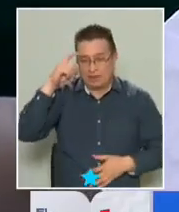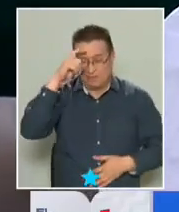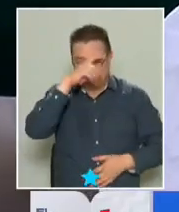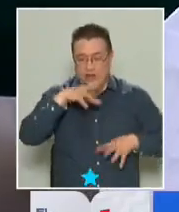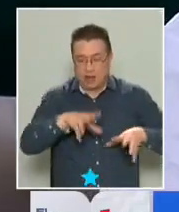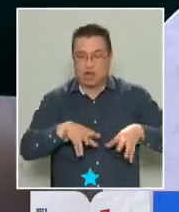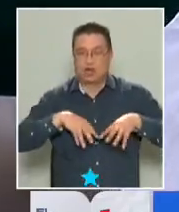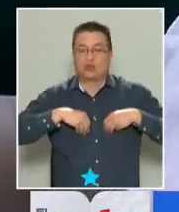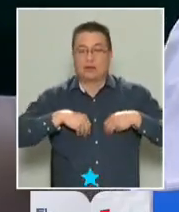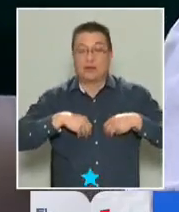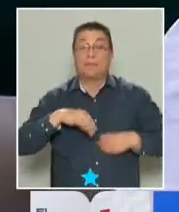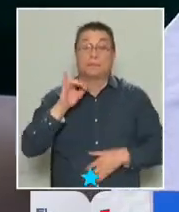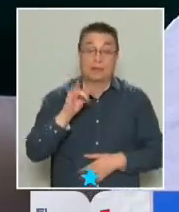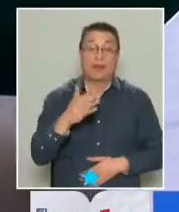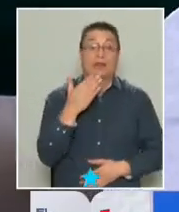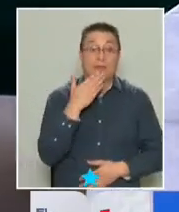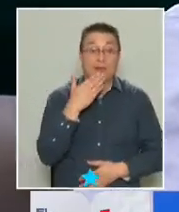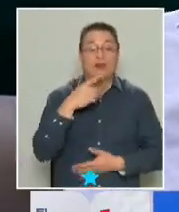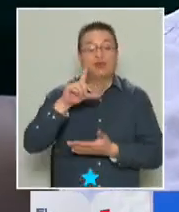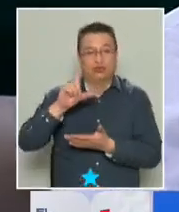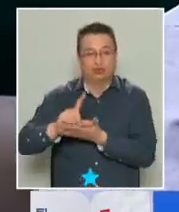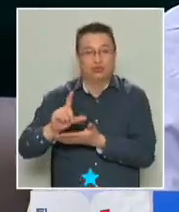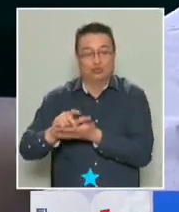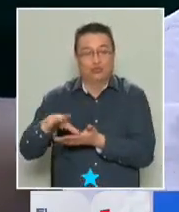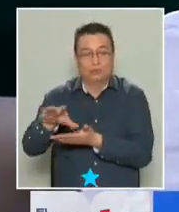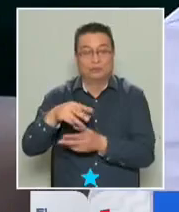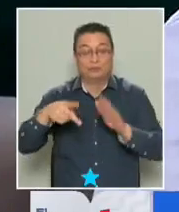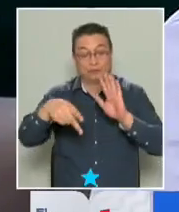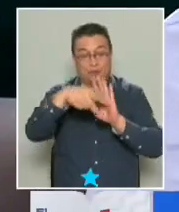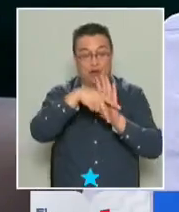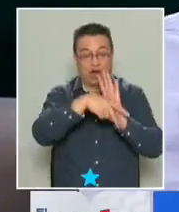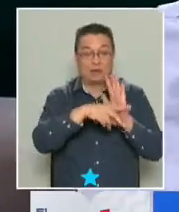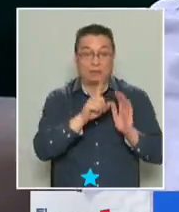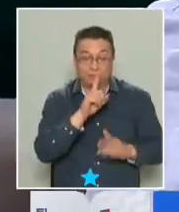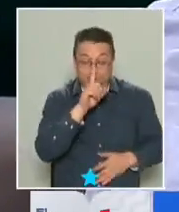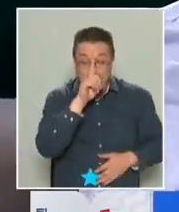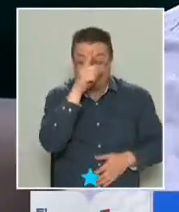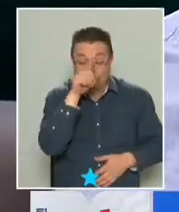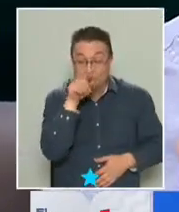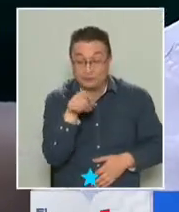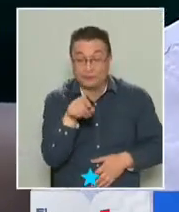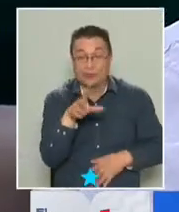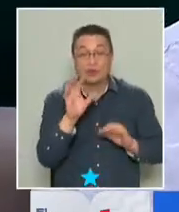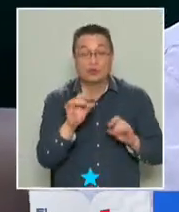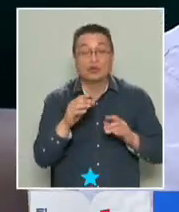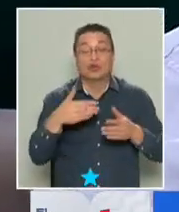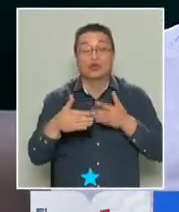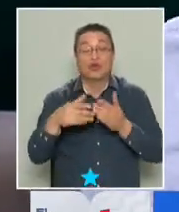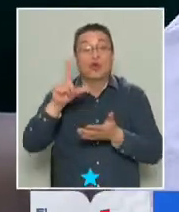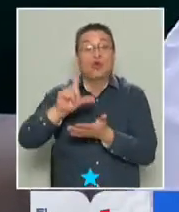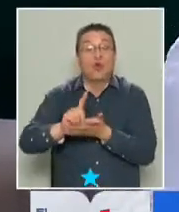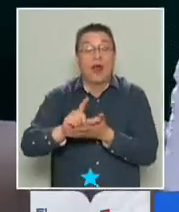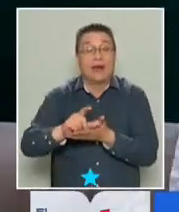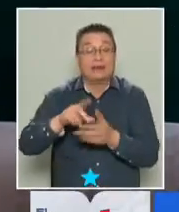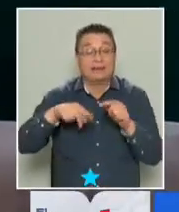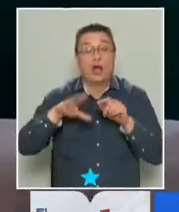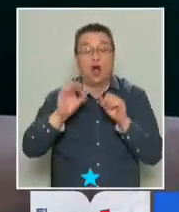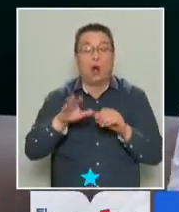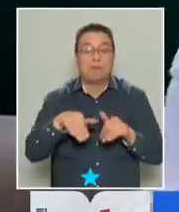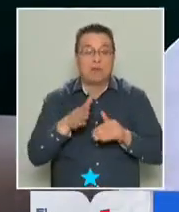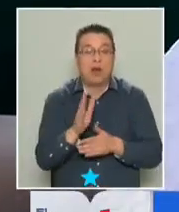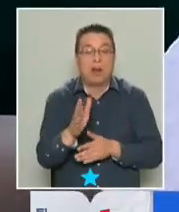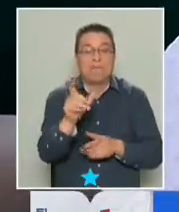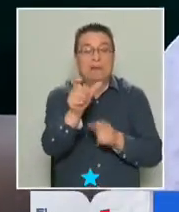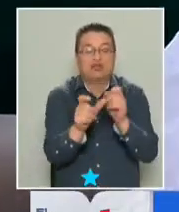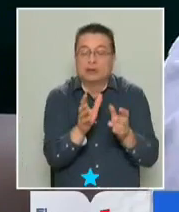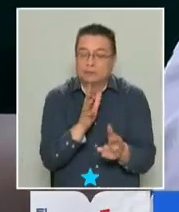abordar y también el espacio si las normas de la costumbre van a ocupar en un espacio determinado geográfico o va a seguir a la persona por decirlo